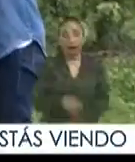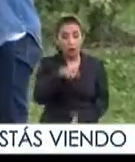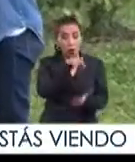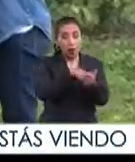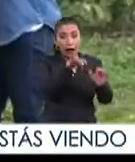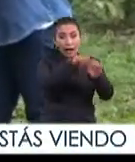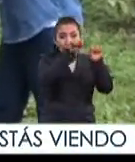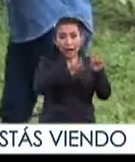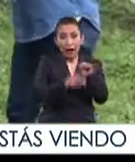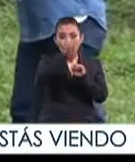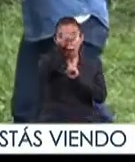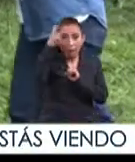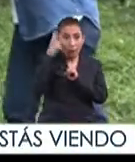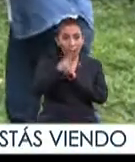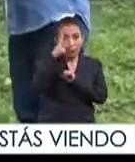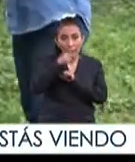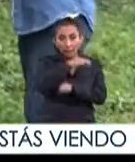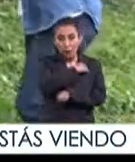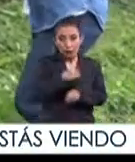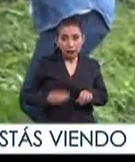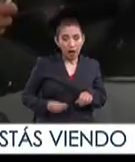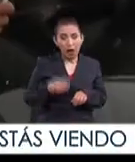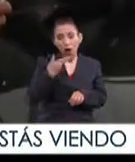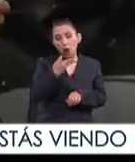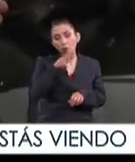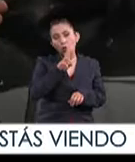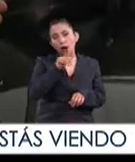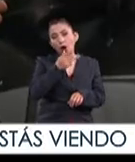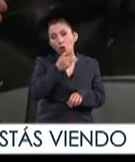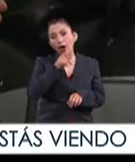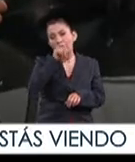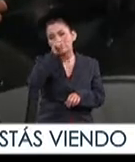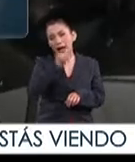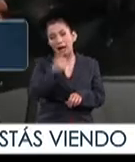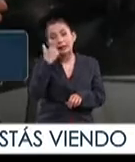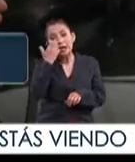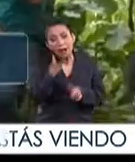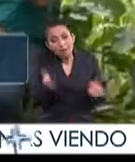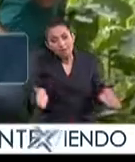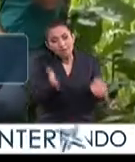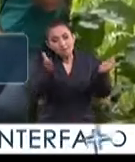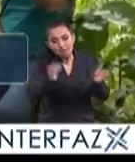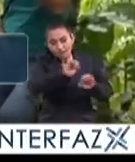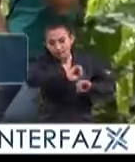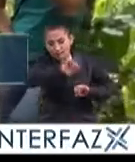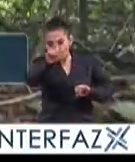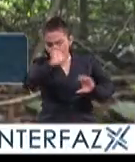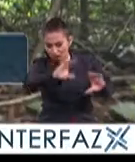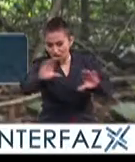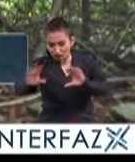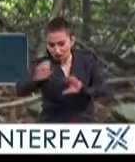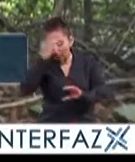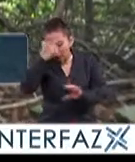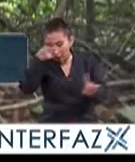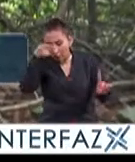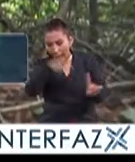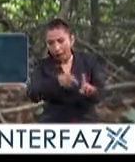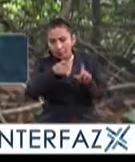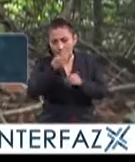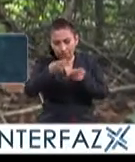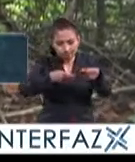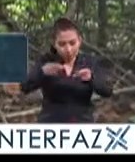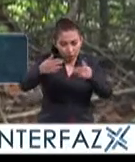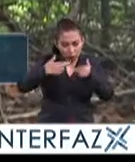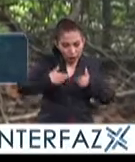Localizada en la Sierra Norte de Puebla, en el municipio de Huehuetla, busca impulsar la formación de profesionales especializados en el